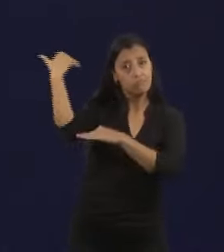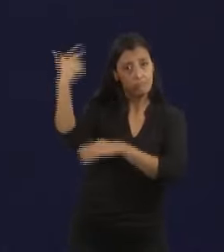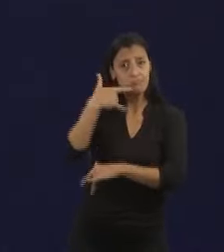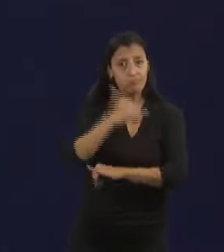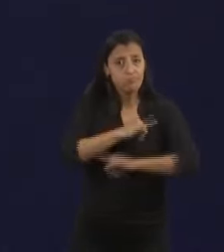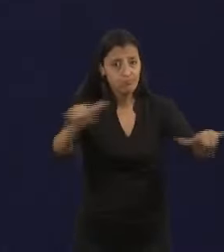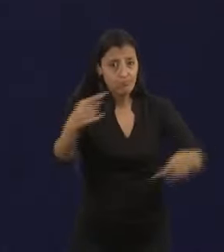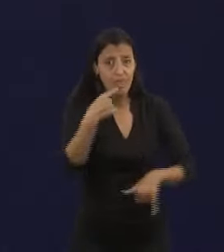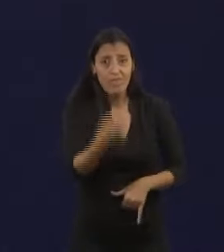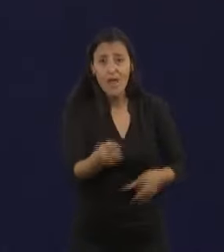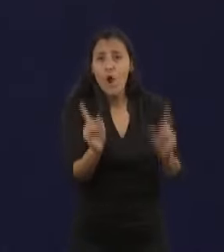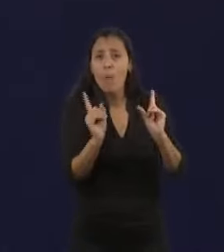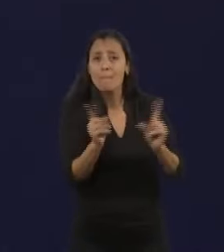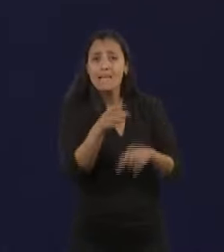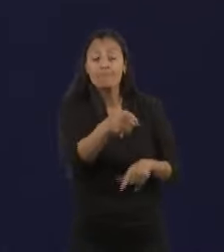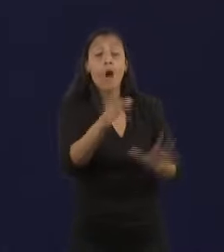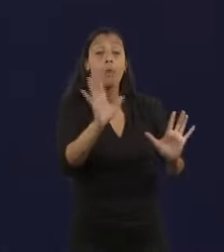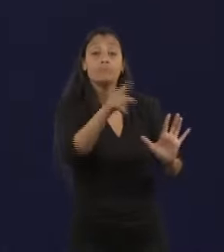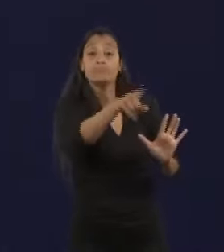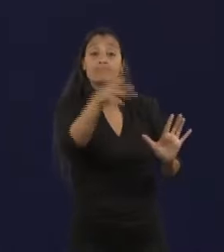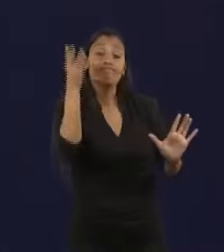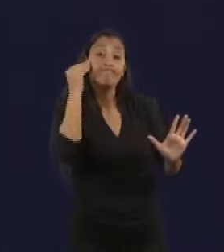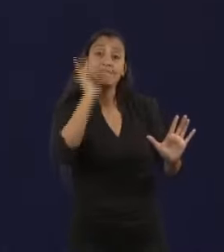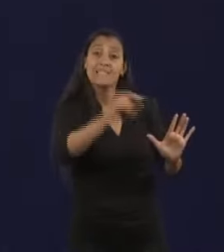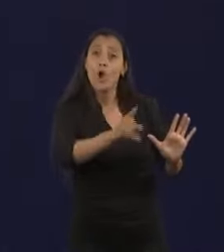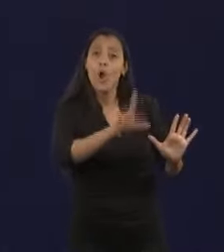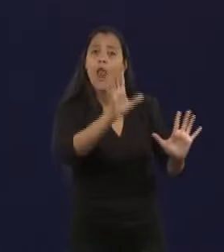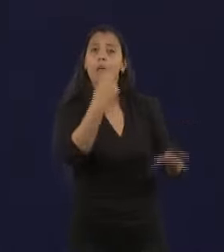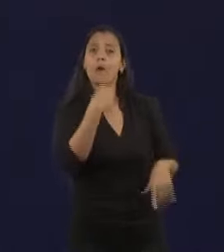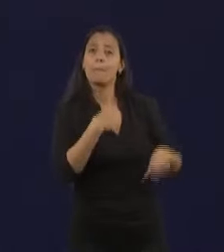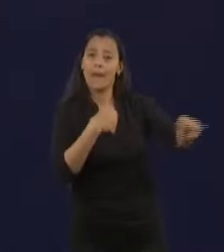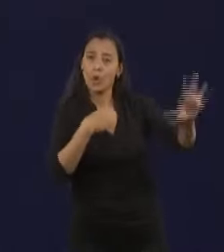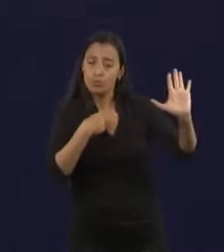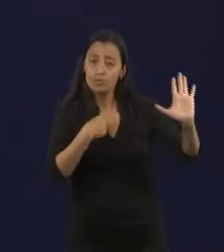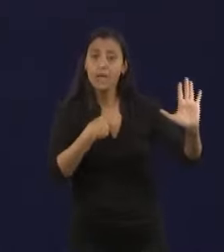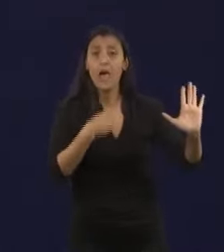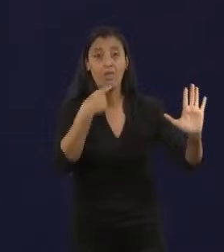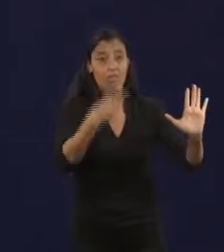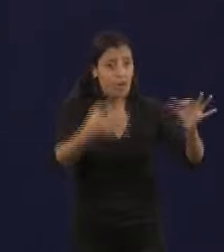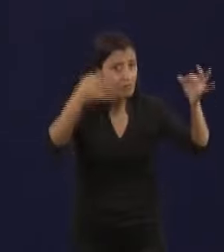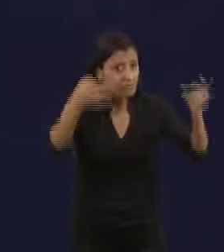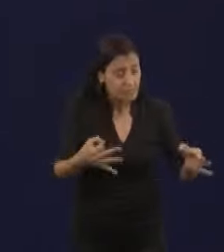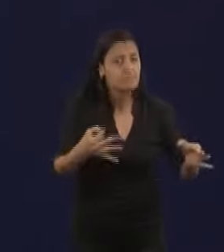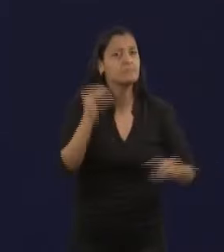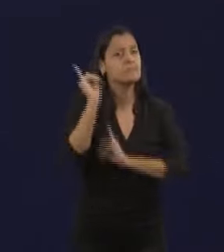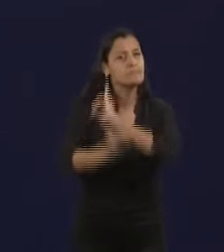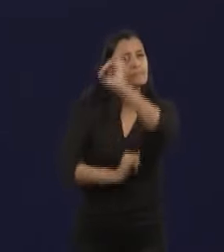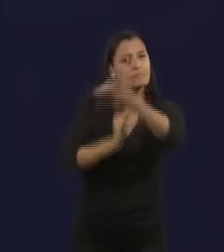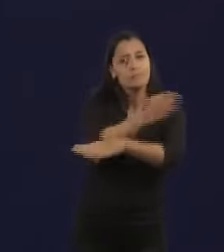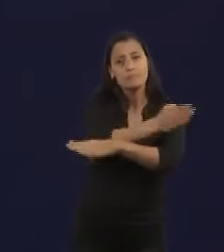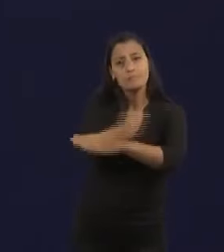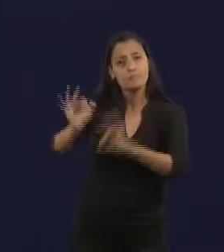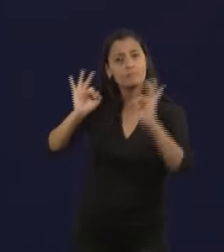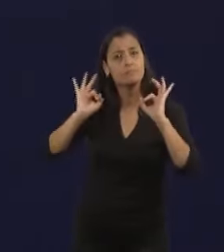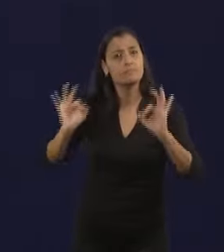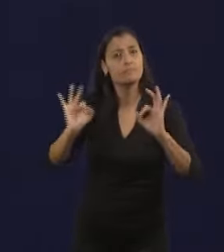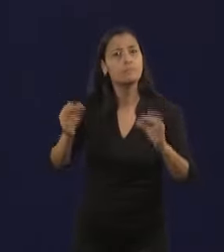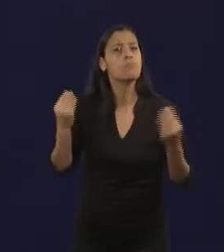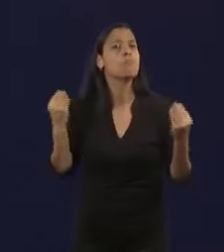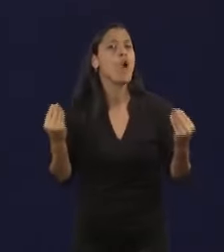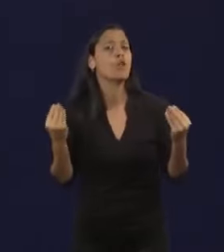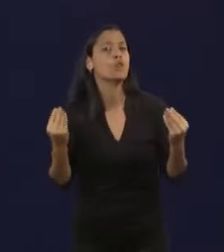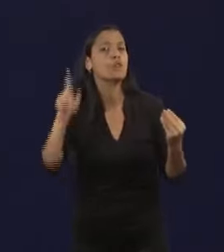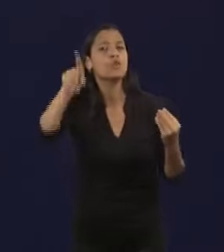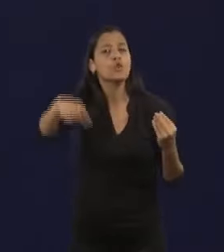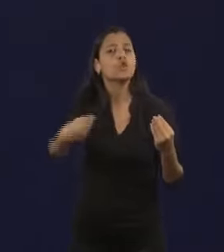hizo referencia a no sé si la escuchaste por ahí por ahí viene tu pregunta efectivamente explicó el Por qué